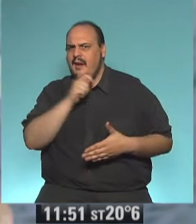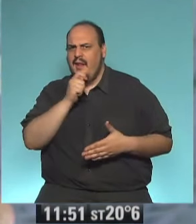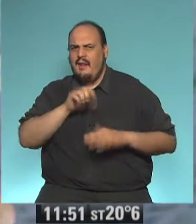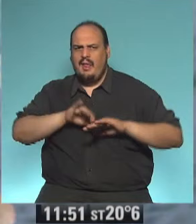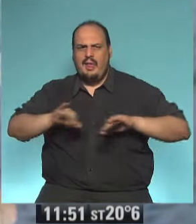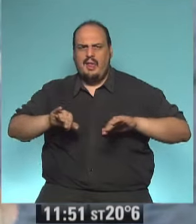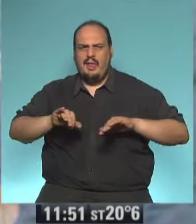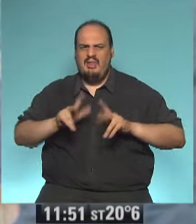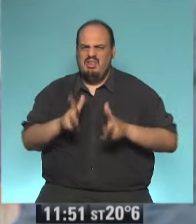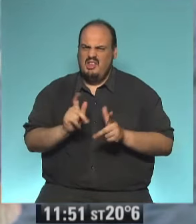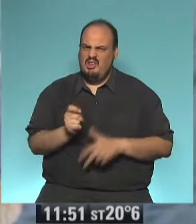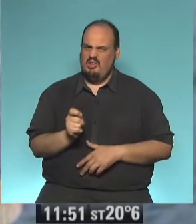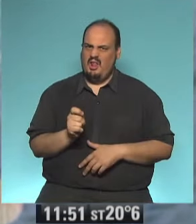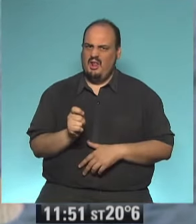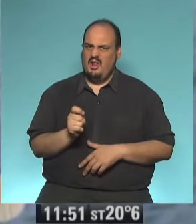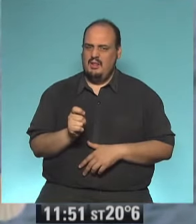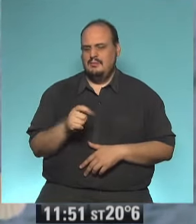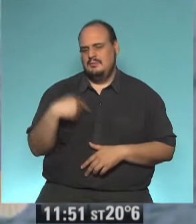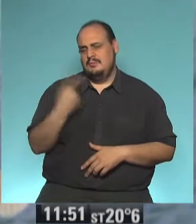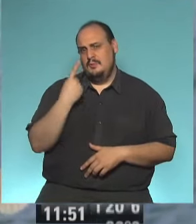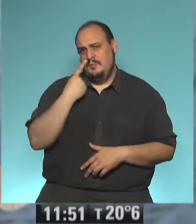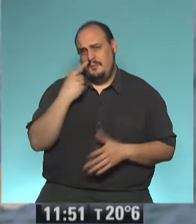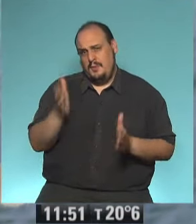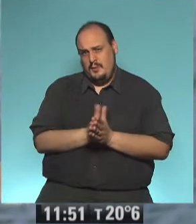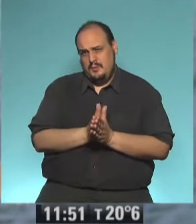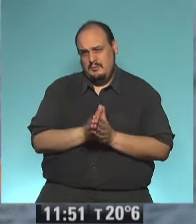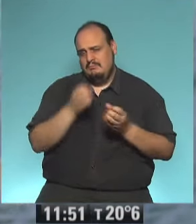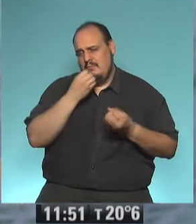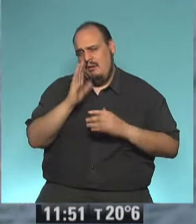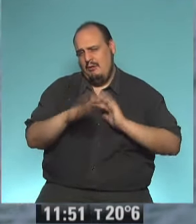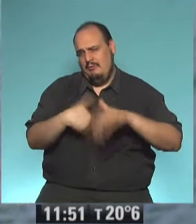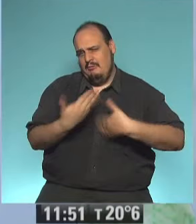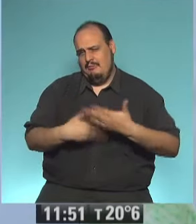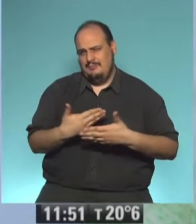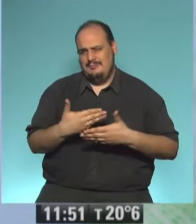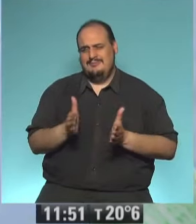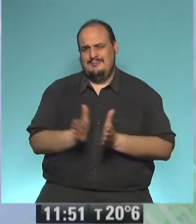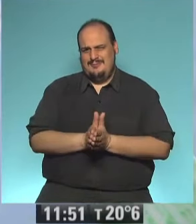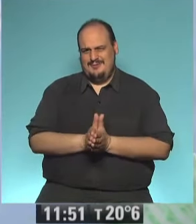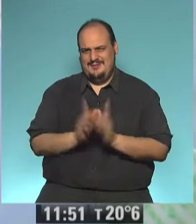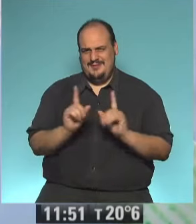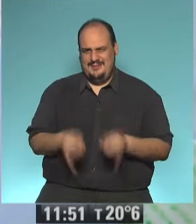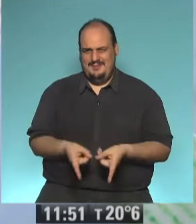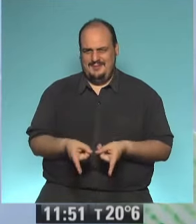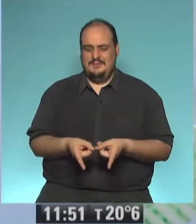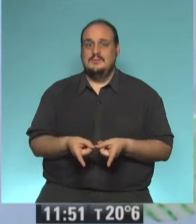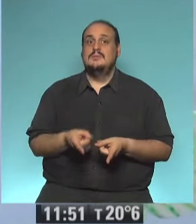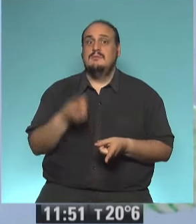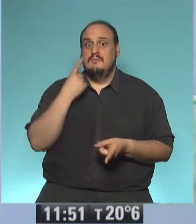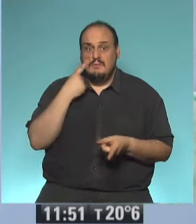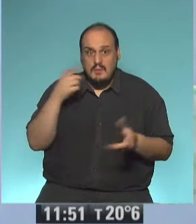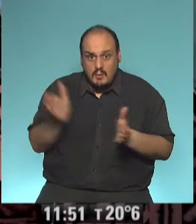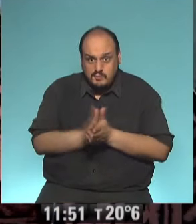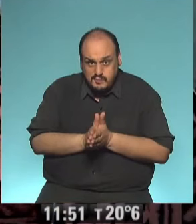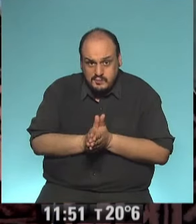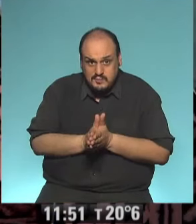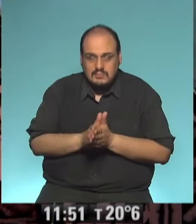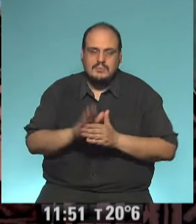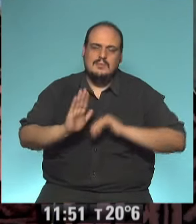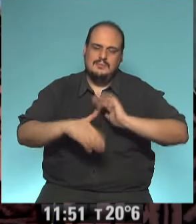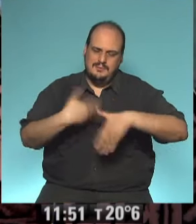Si vamos a vivir juntos, juntos hay que jugar. Si vamos a vivir juntos,